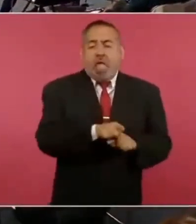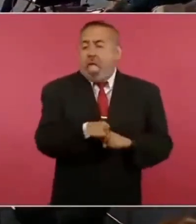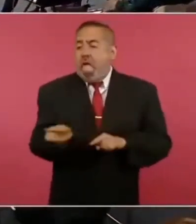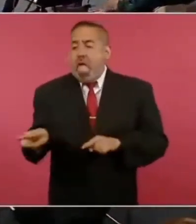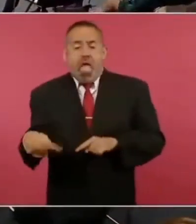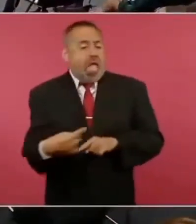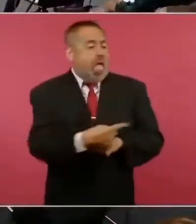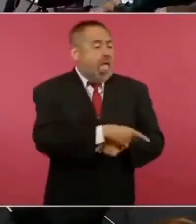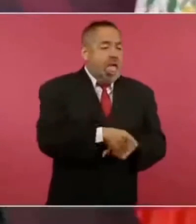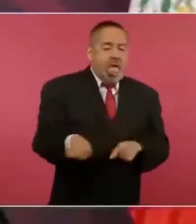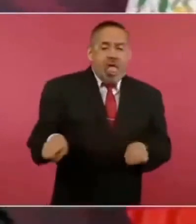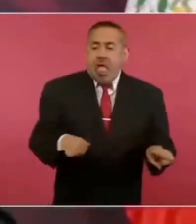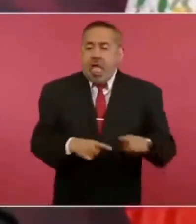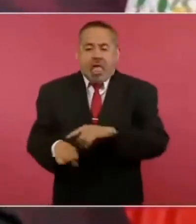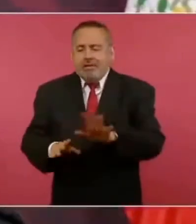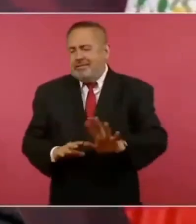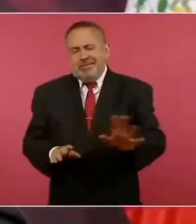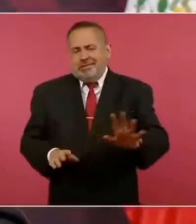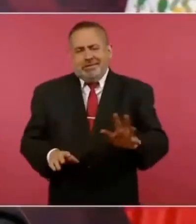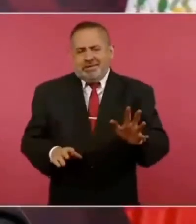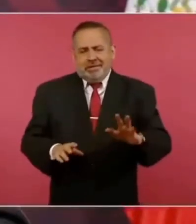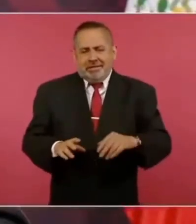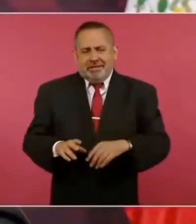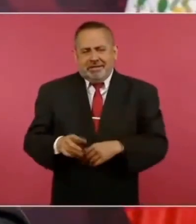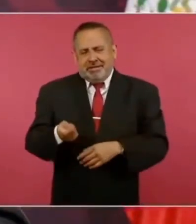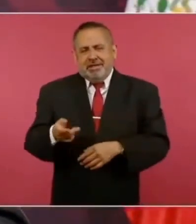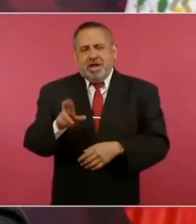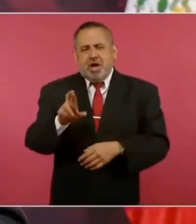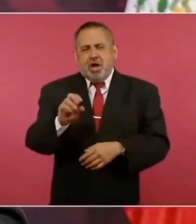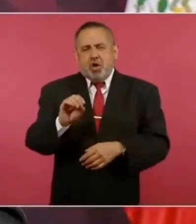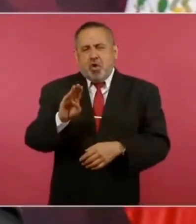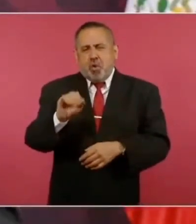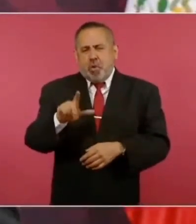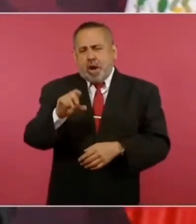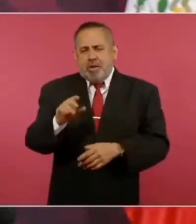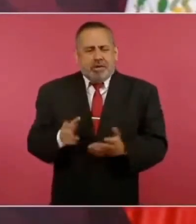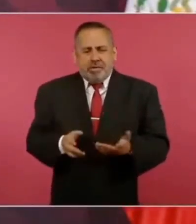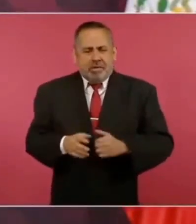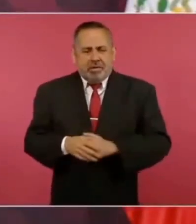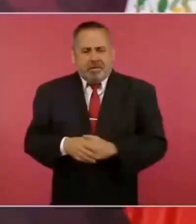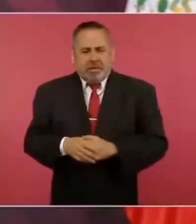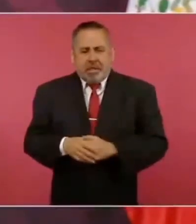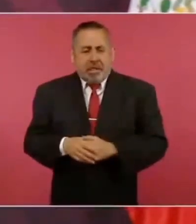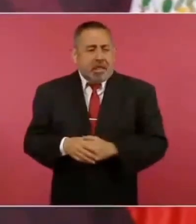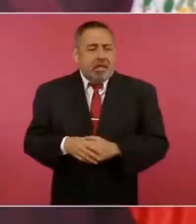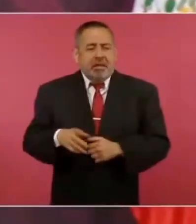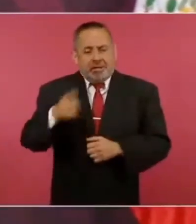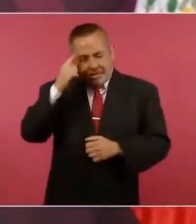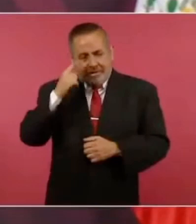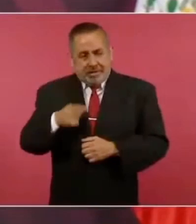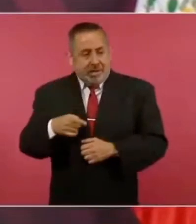bueno, uno de los pocos peces que anda en dos aguas.